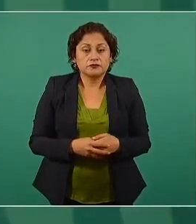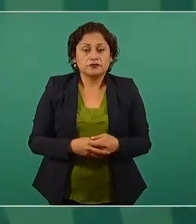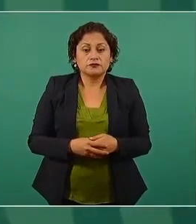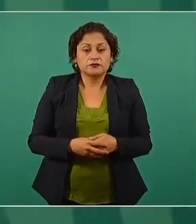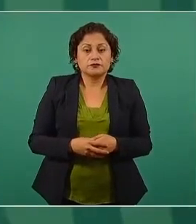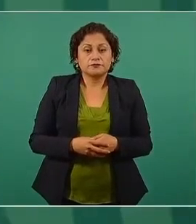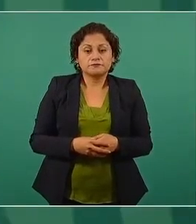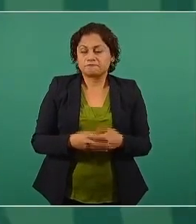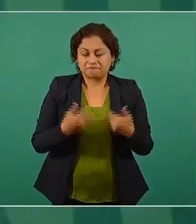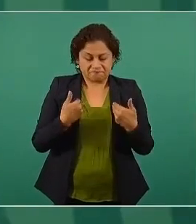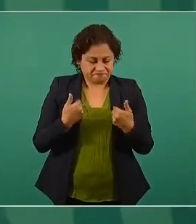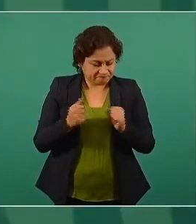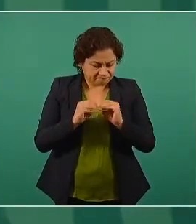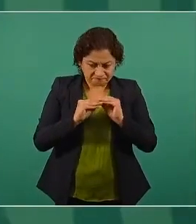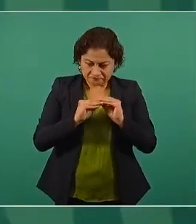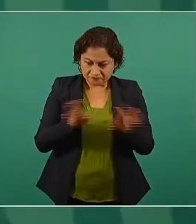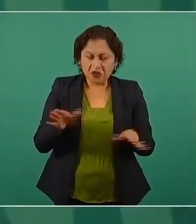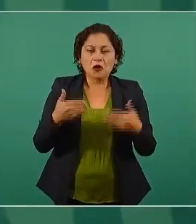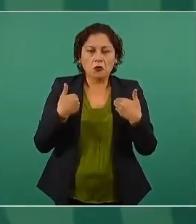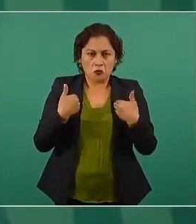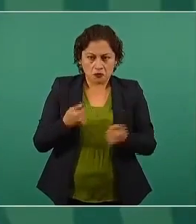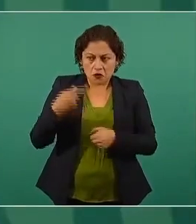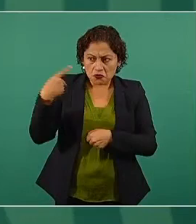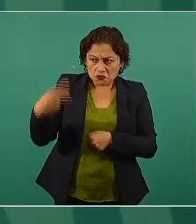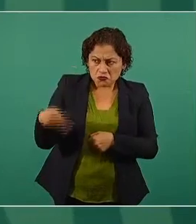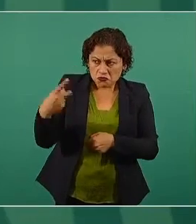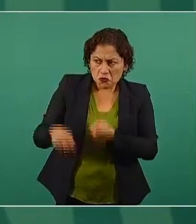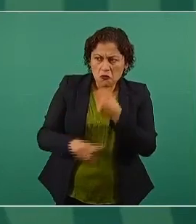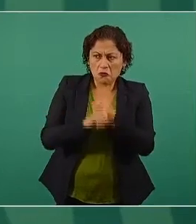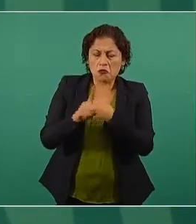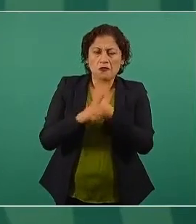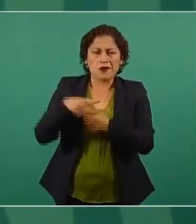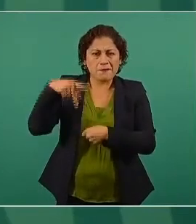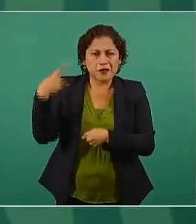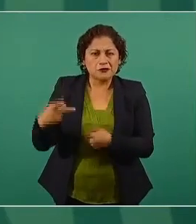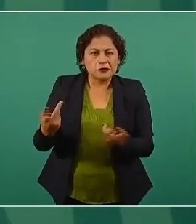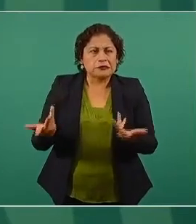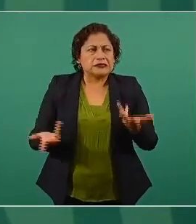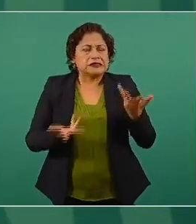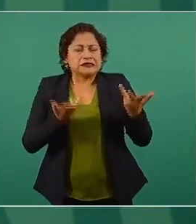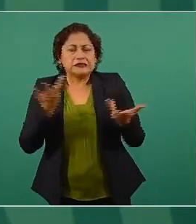muy bien, y comprendo, ¿no?, su situación, su desesperación.